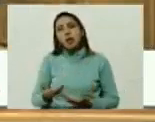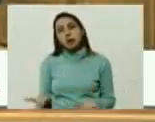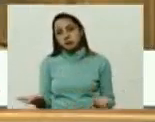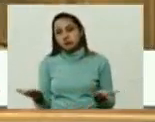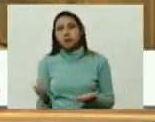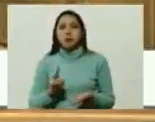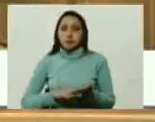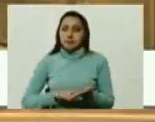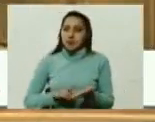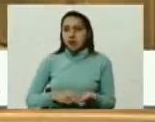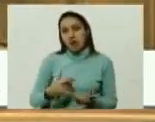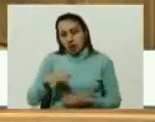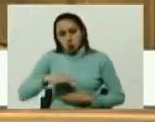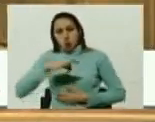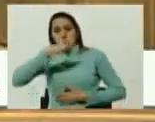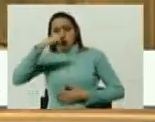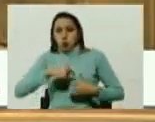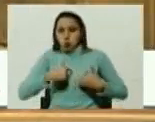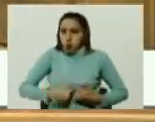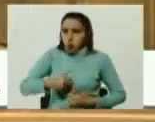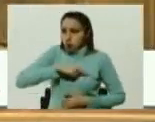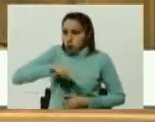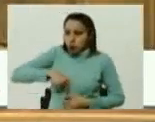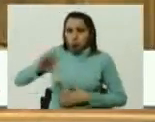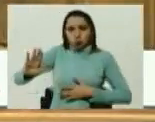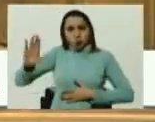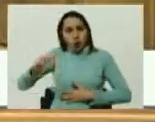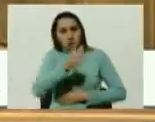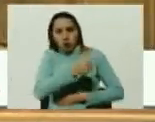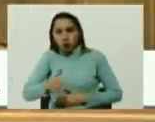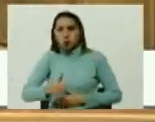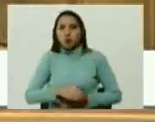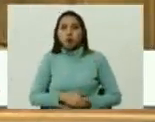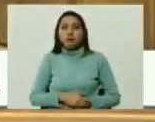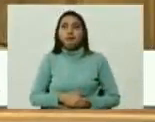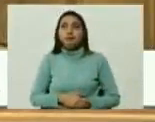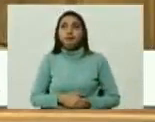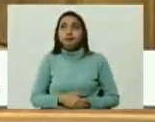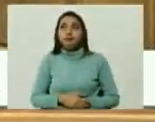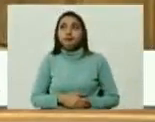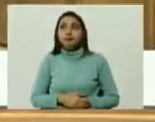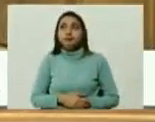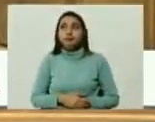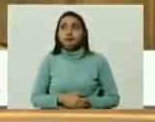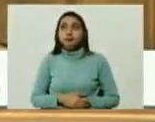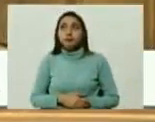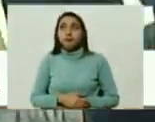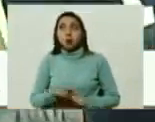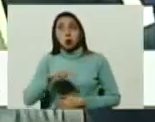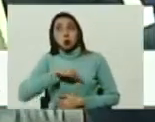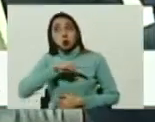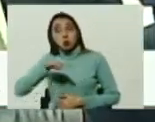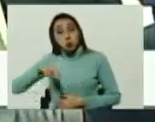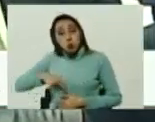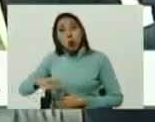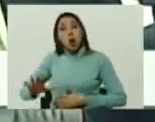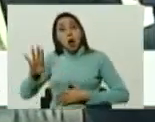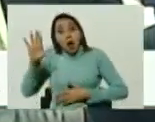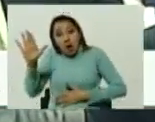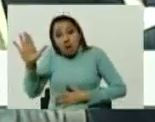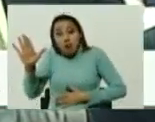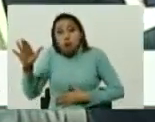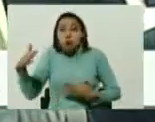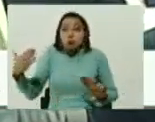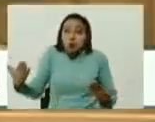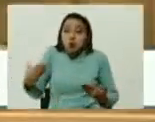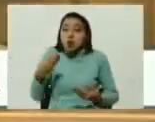siente que sale desde el alma y desde el corazón y nos llega también al alma y el corazón no sólo de quienes en tanto más juramento o hemos tomado juramento